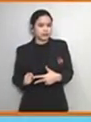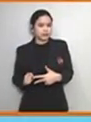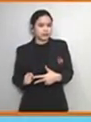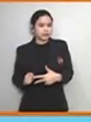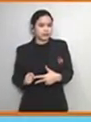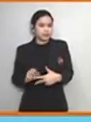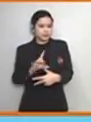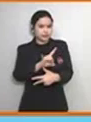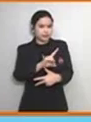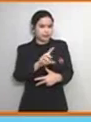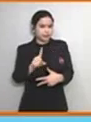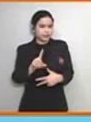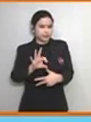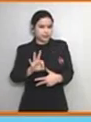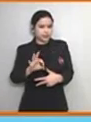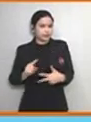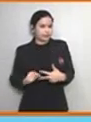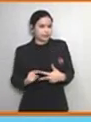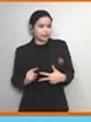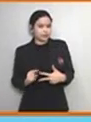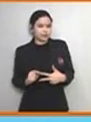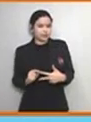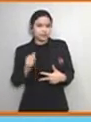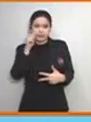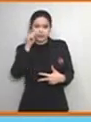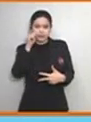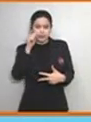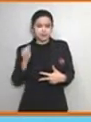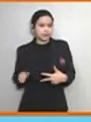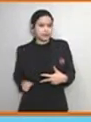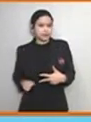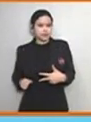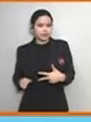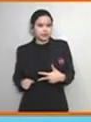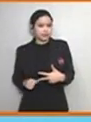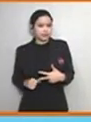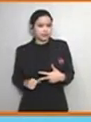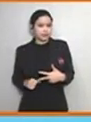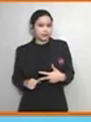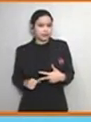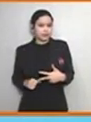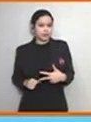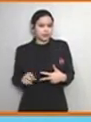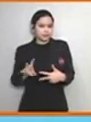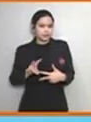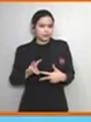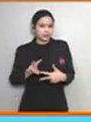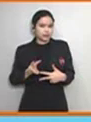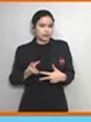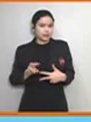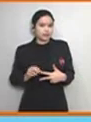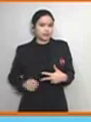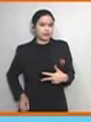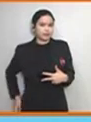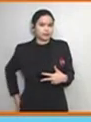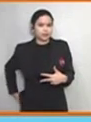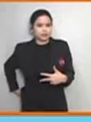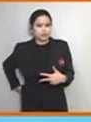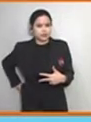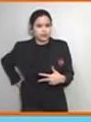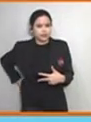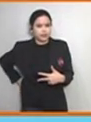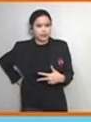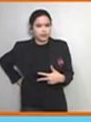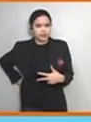el 89. Segundo número ganador, atento. Este es el 71. Tercer y decisivo